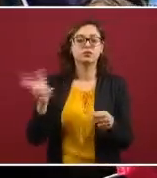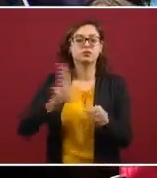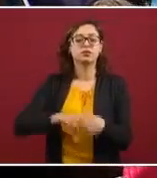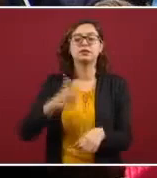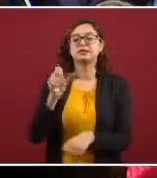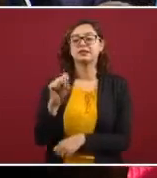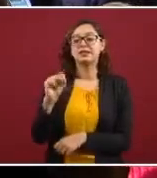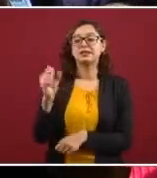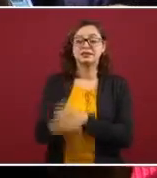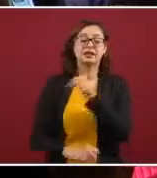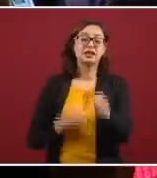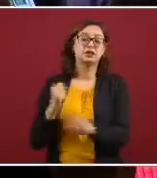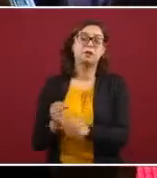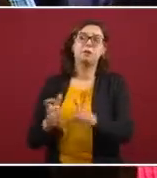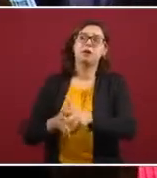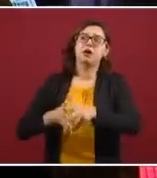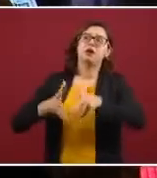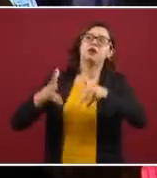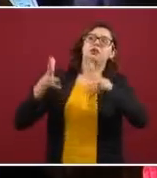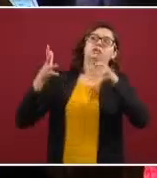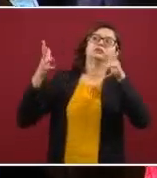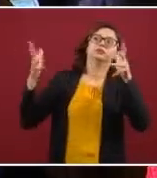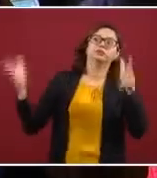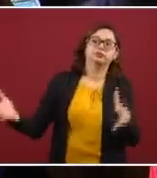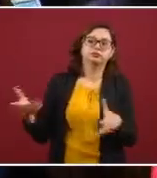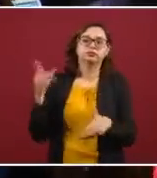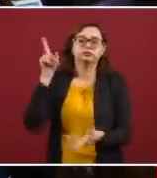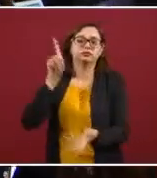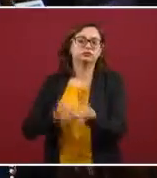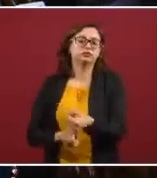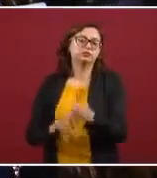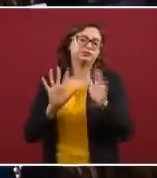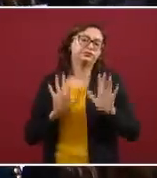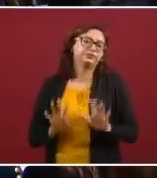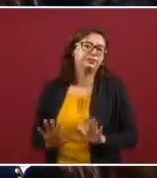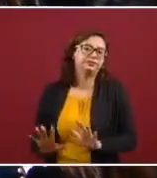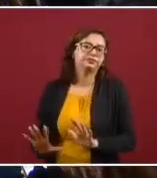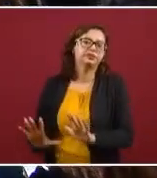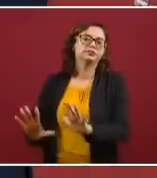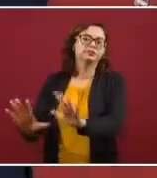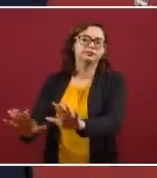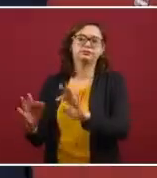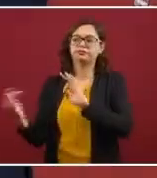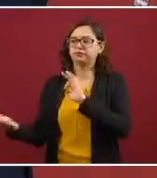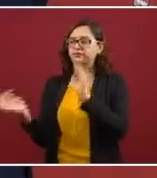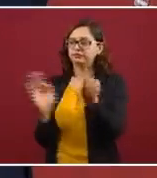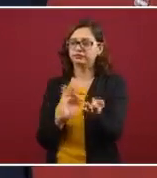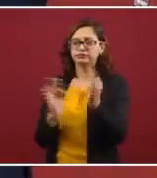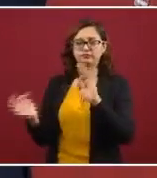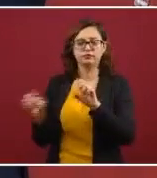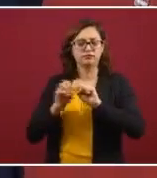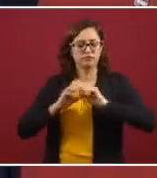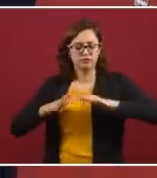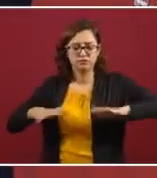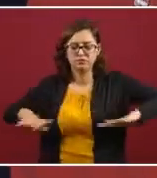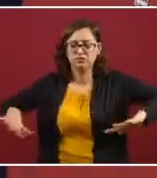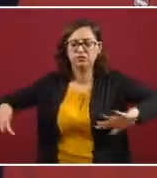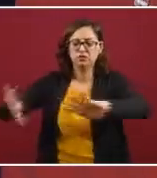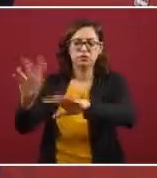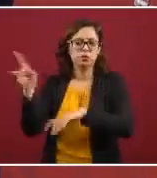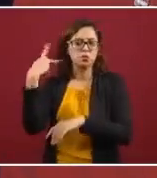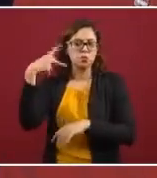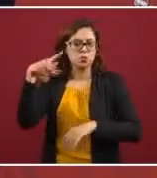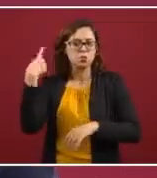fue quedándose al interior de la ciudad, y el crecimiento de la mancha urbana en Puebla pues